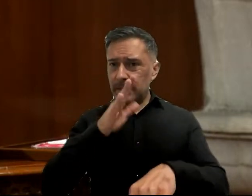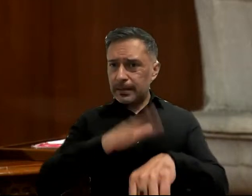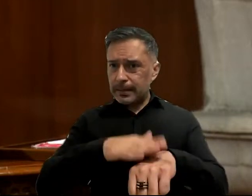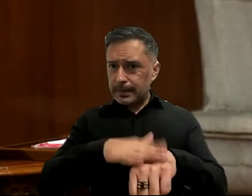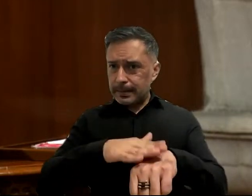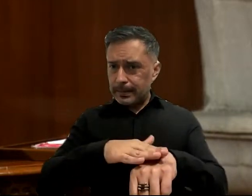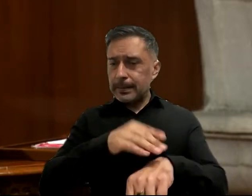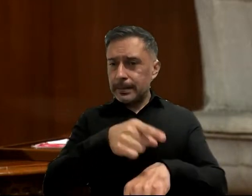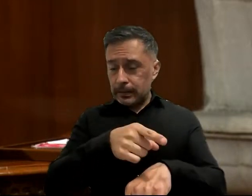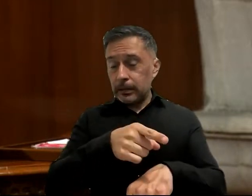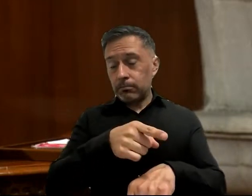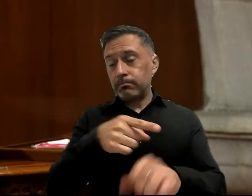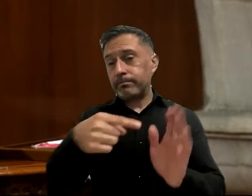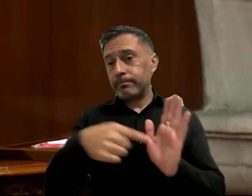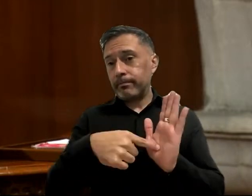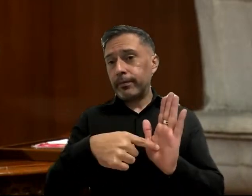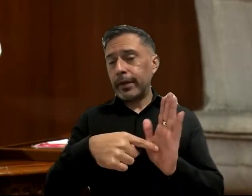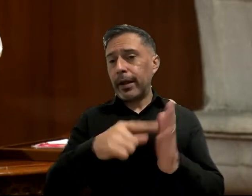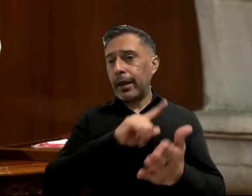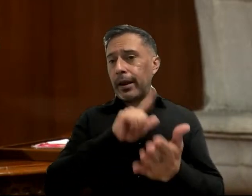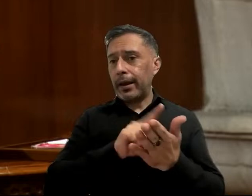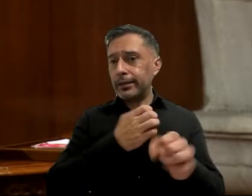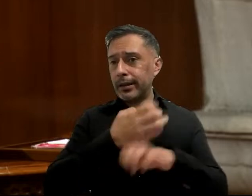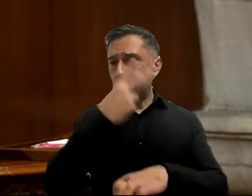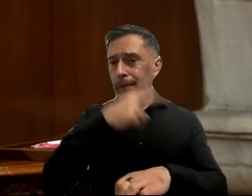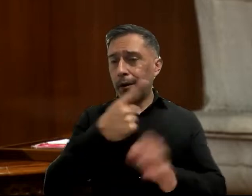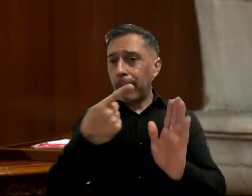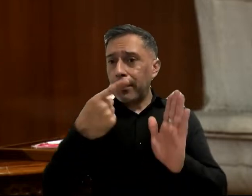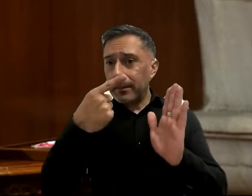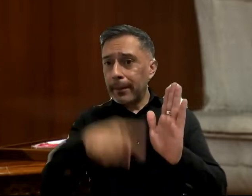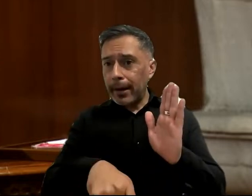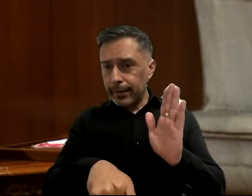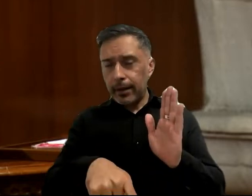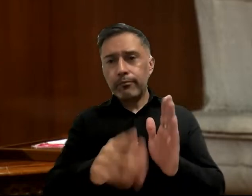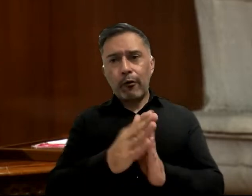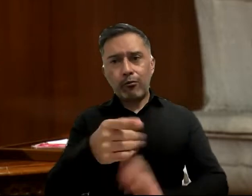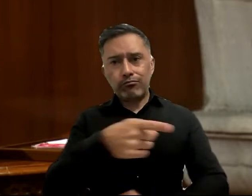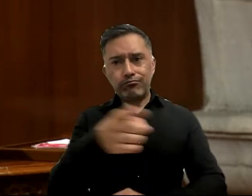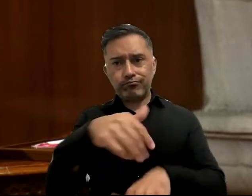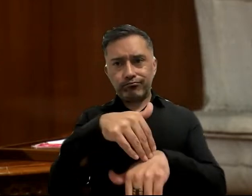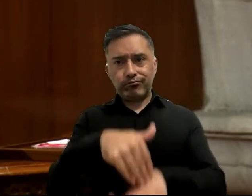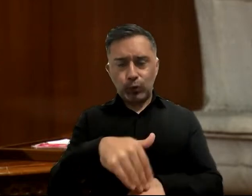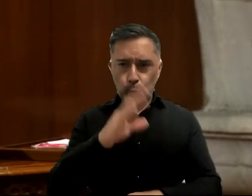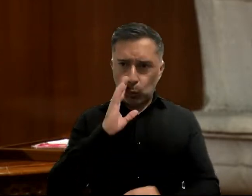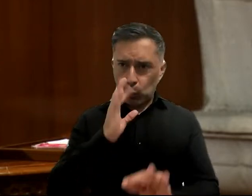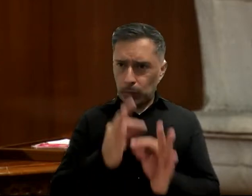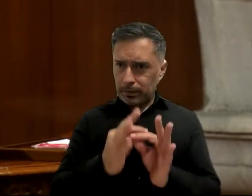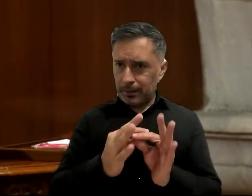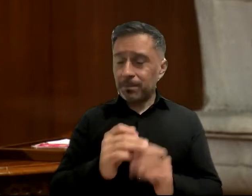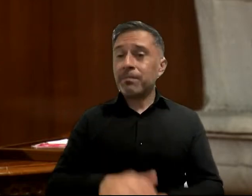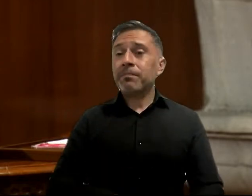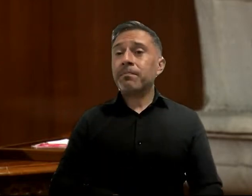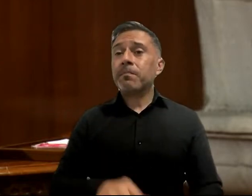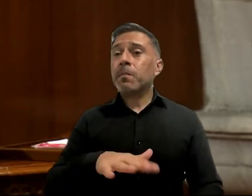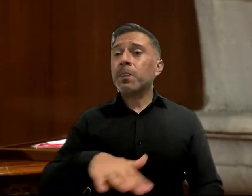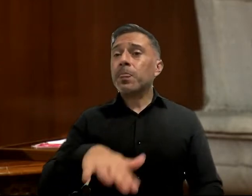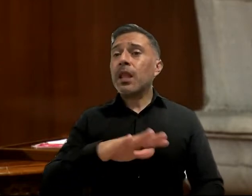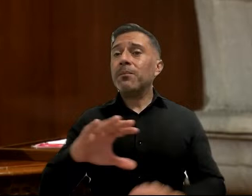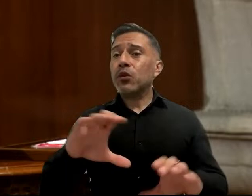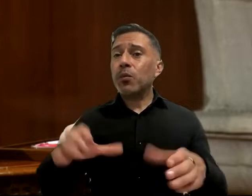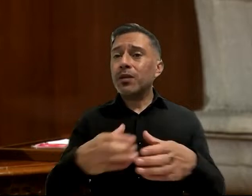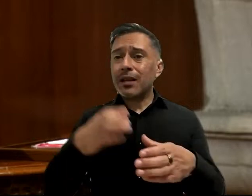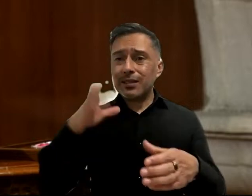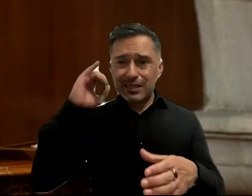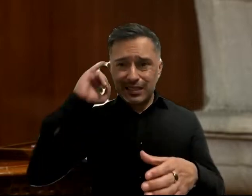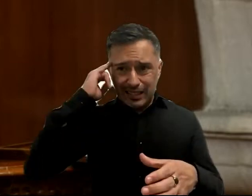establece y mandata la ley en el Estado. El bienestar y desarrollo integral de los pueblos y comunidades indígenas y